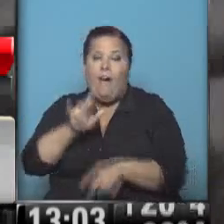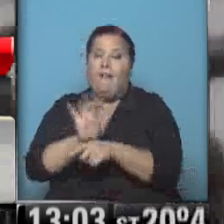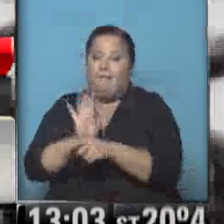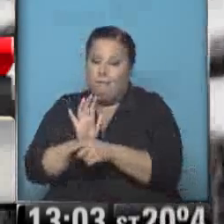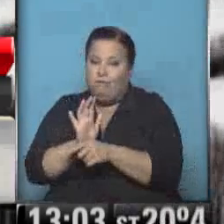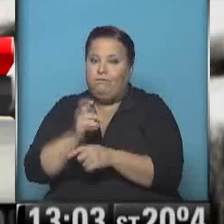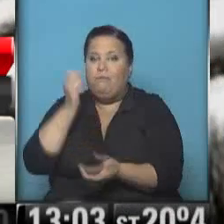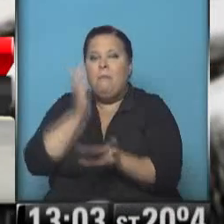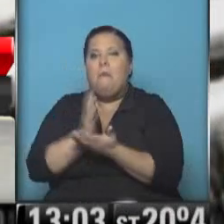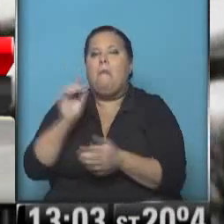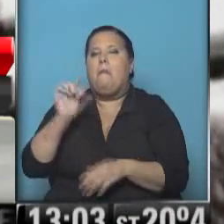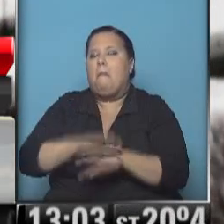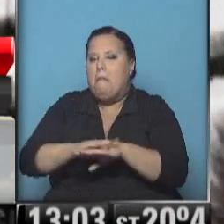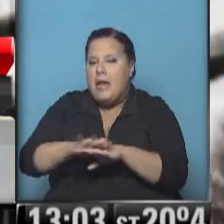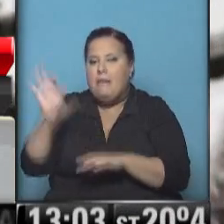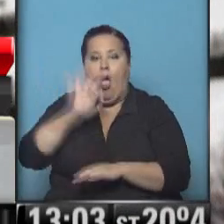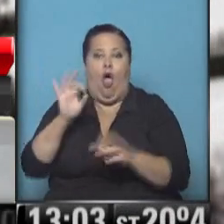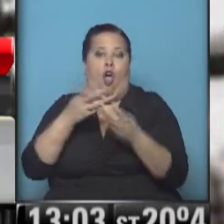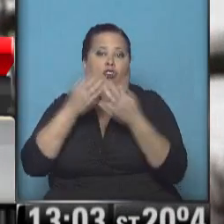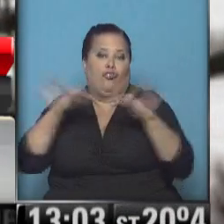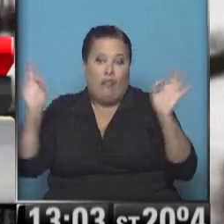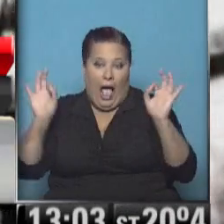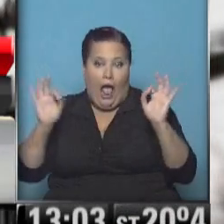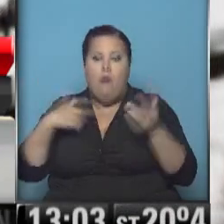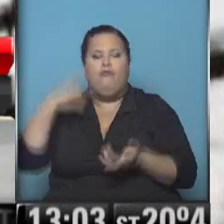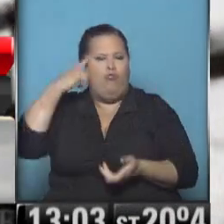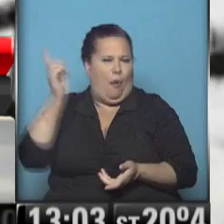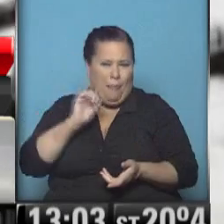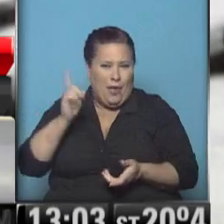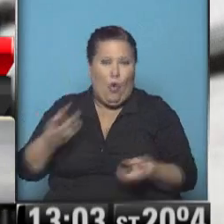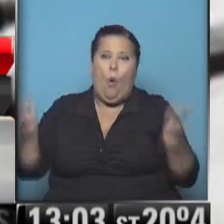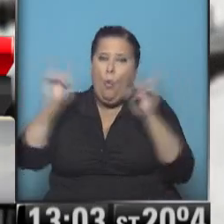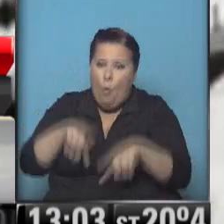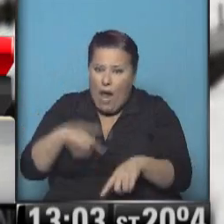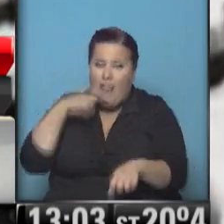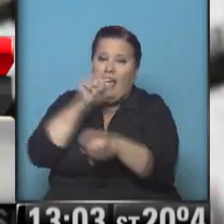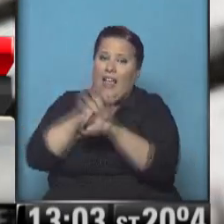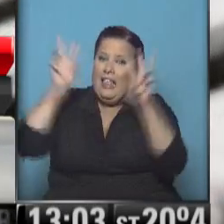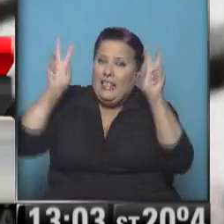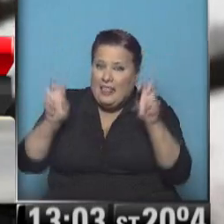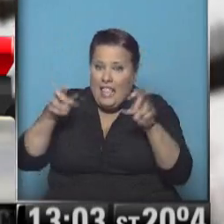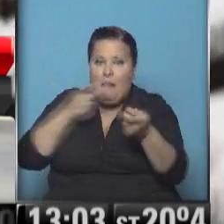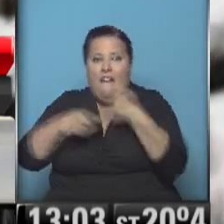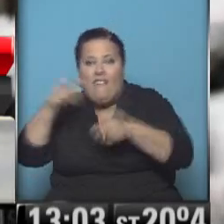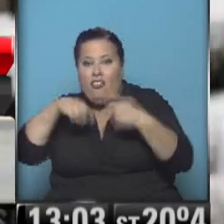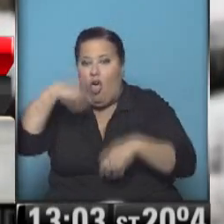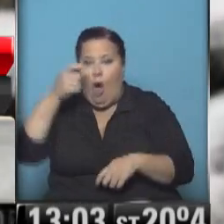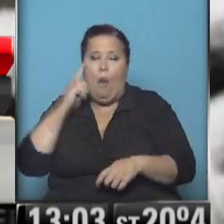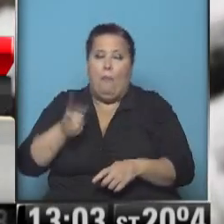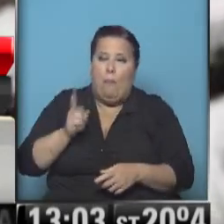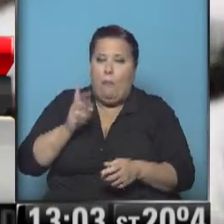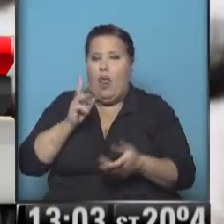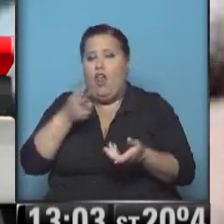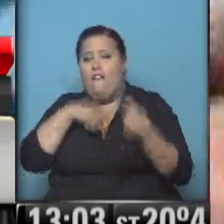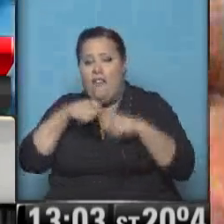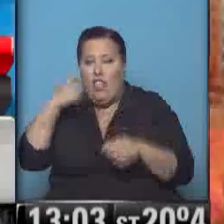una pena mínima o una absolución, porque no me imagino que vuelvan a la calificación de contrabando agravado de estupefacientes